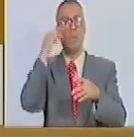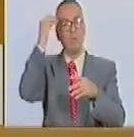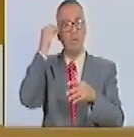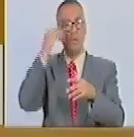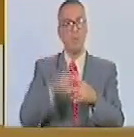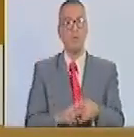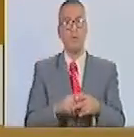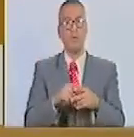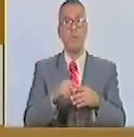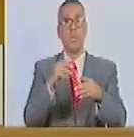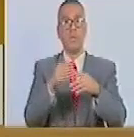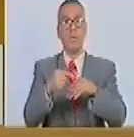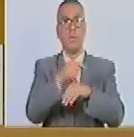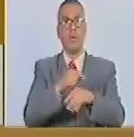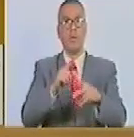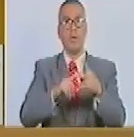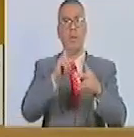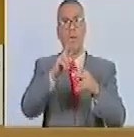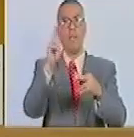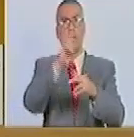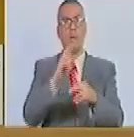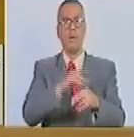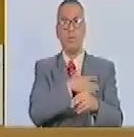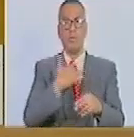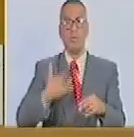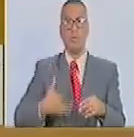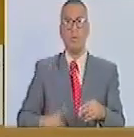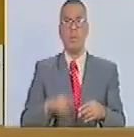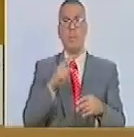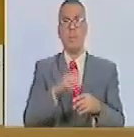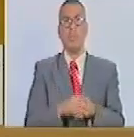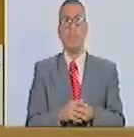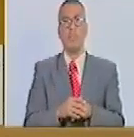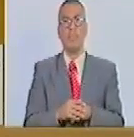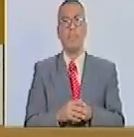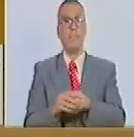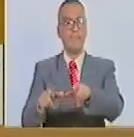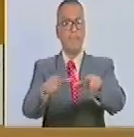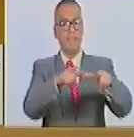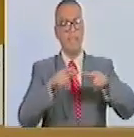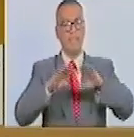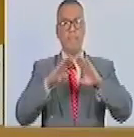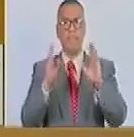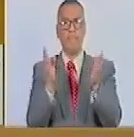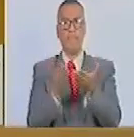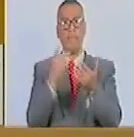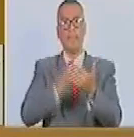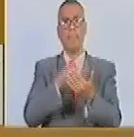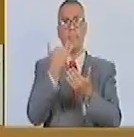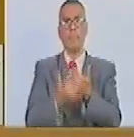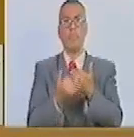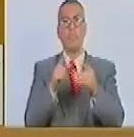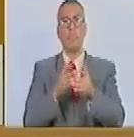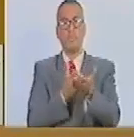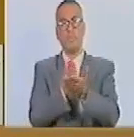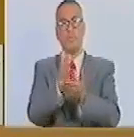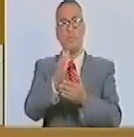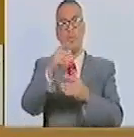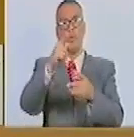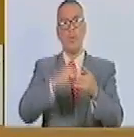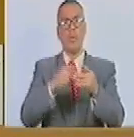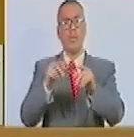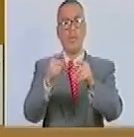considerando que el rol protagónico de la República Popular China en el escenario mundial con su proyecto de la ruta de seda y la